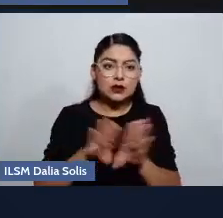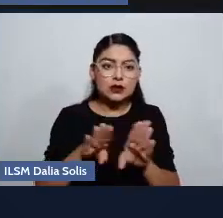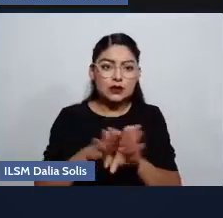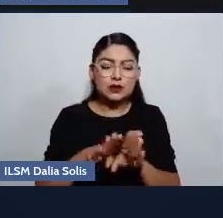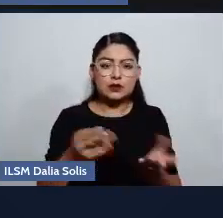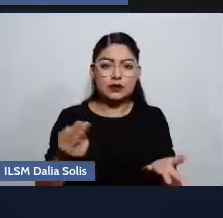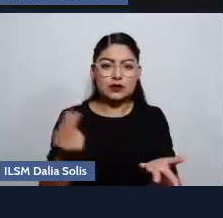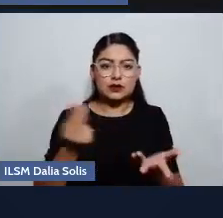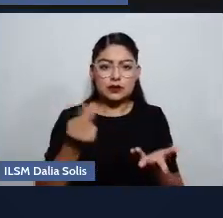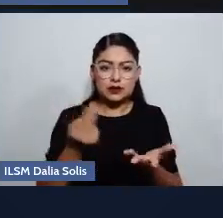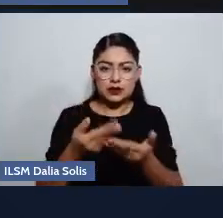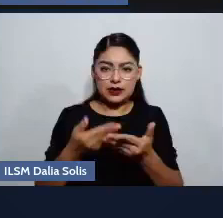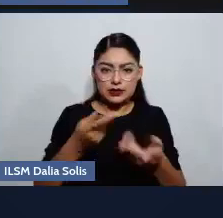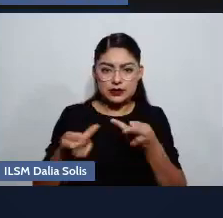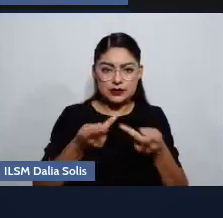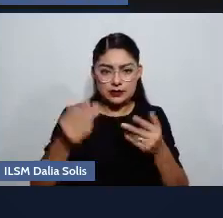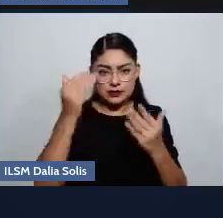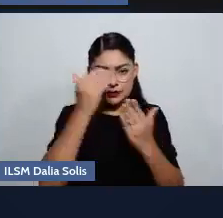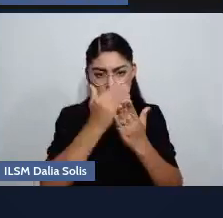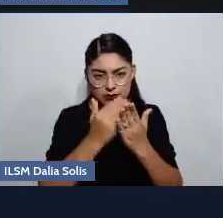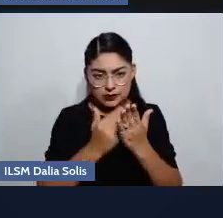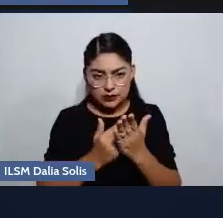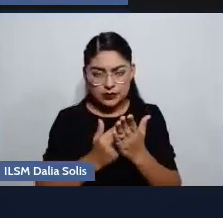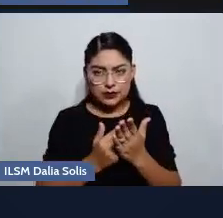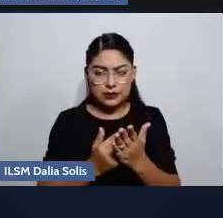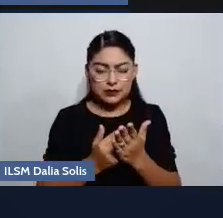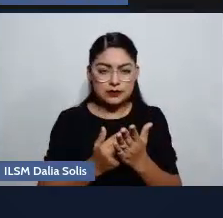del Producto Interno Bruto. Ahorita se